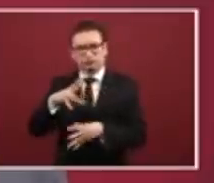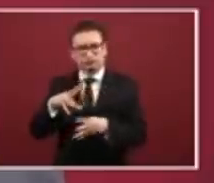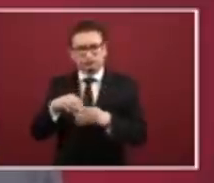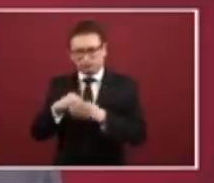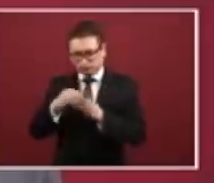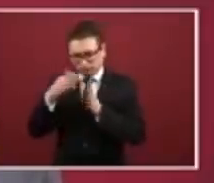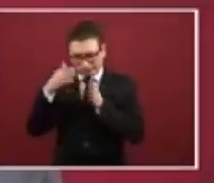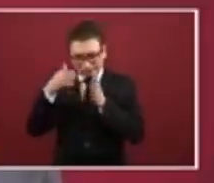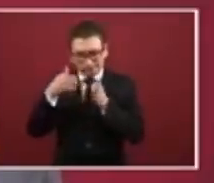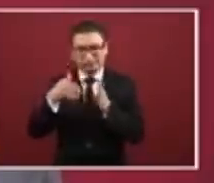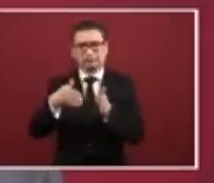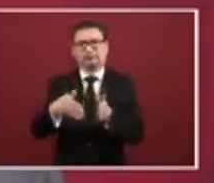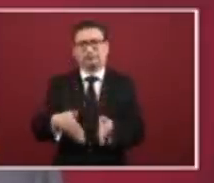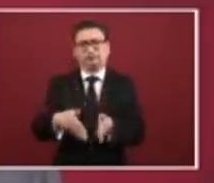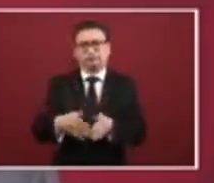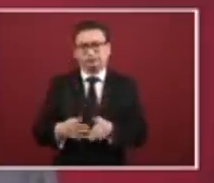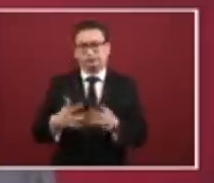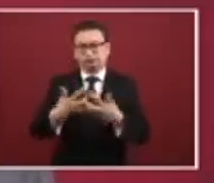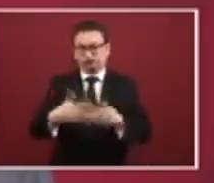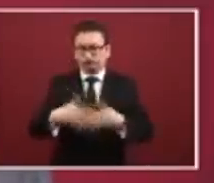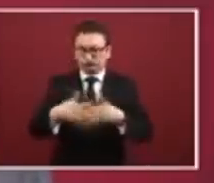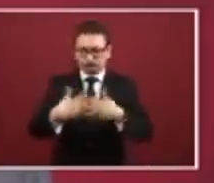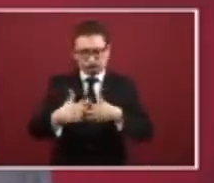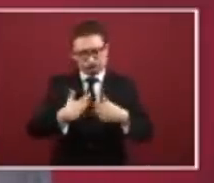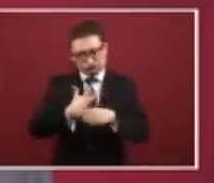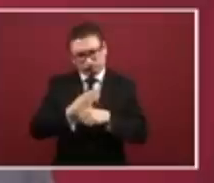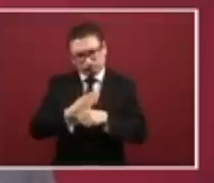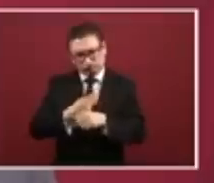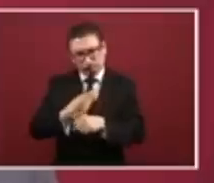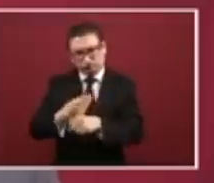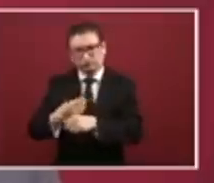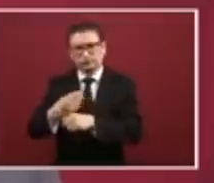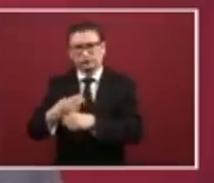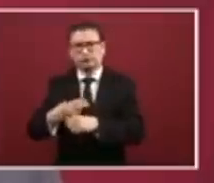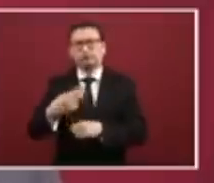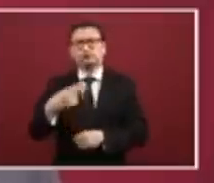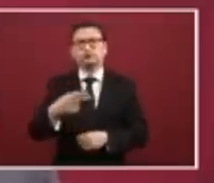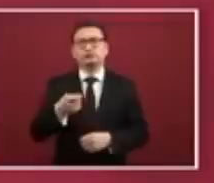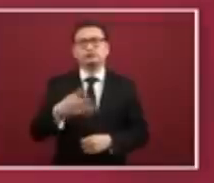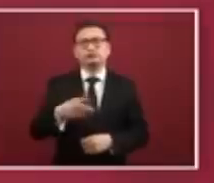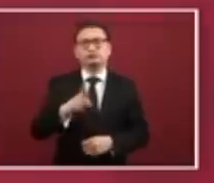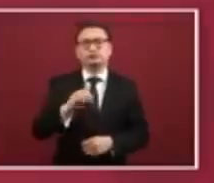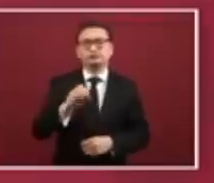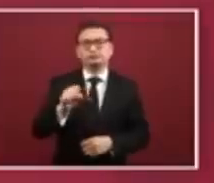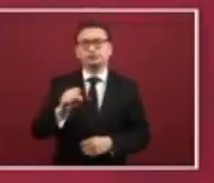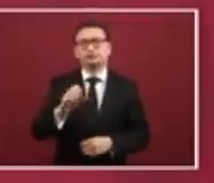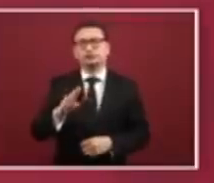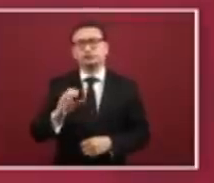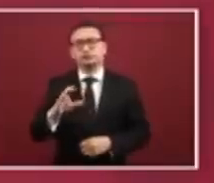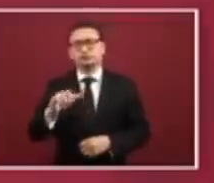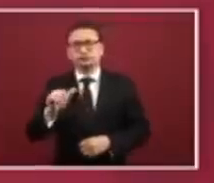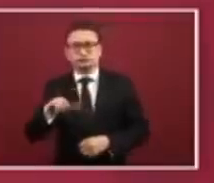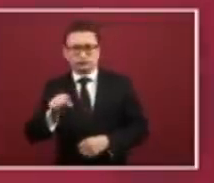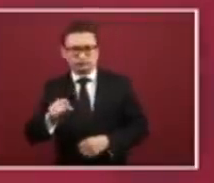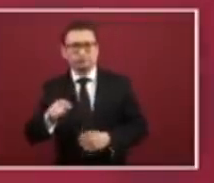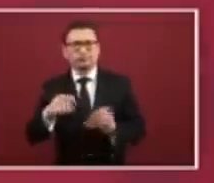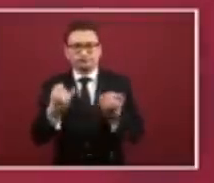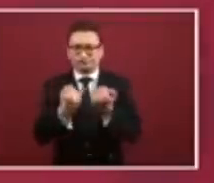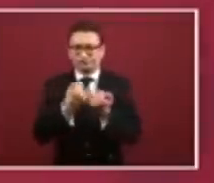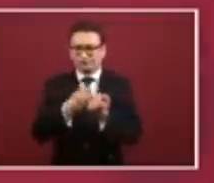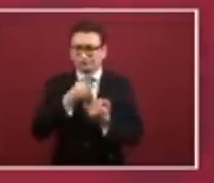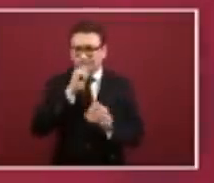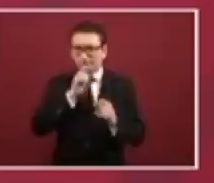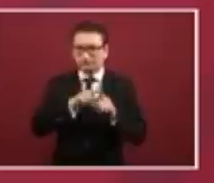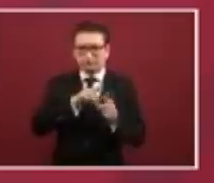El presidente Andrés Manuel López Obrador declaró desierta la licitación para la refinería Dos Bocas Tabasco e informó que el proyecto